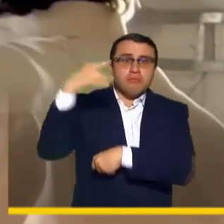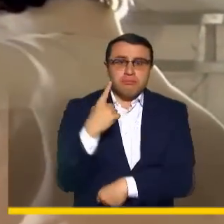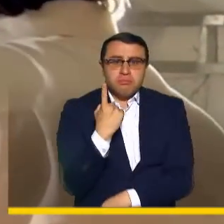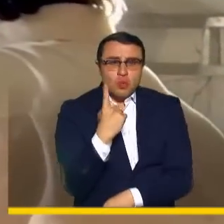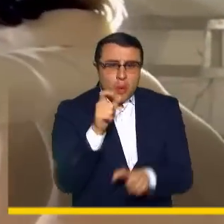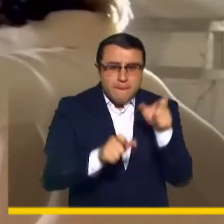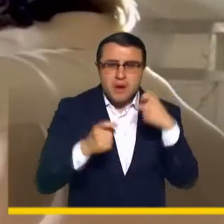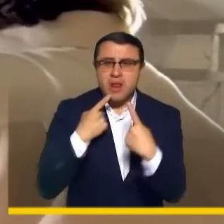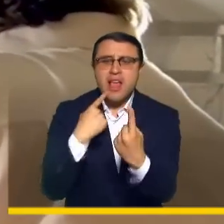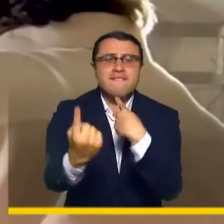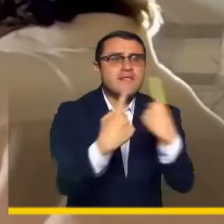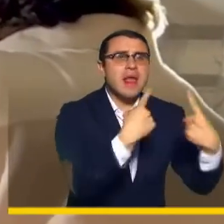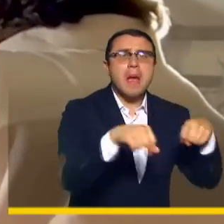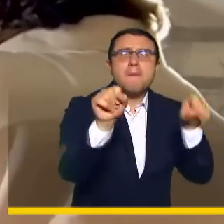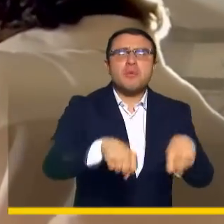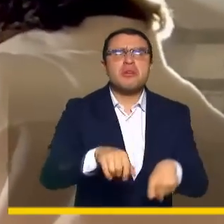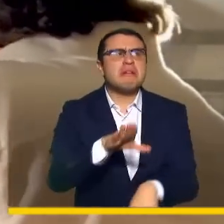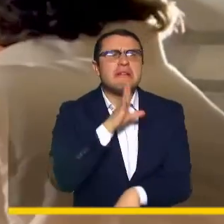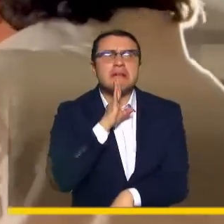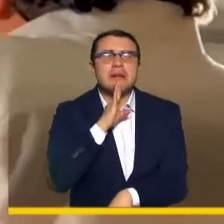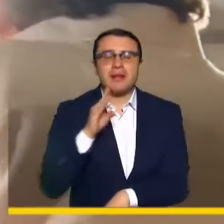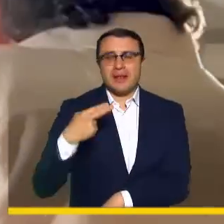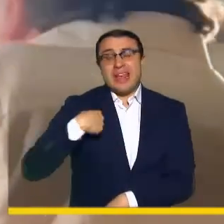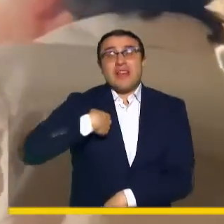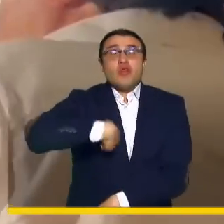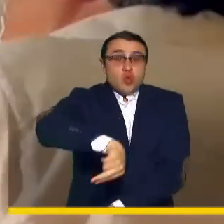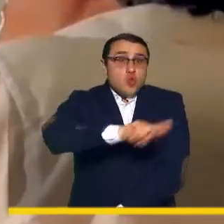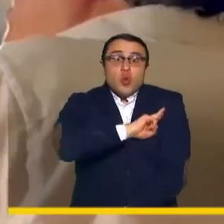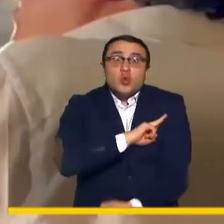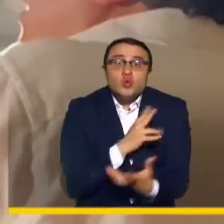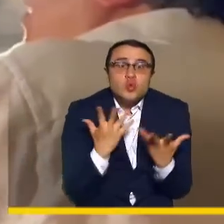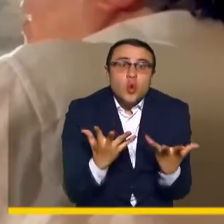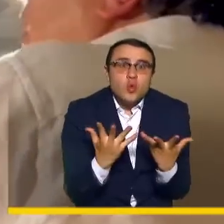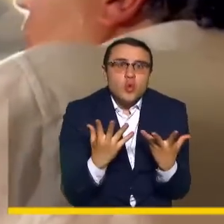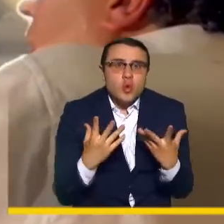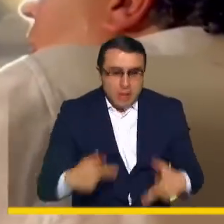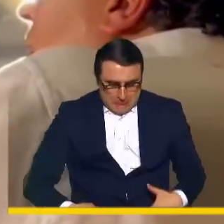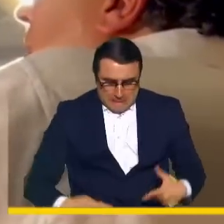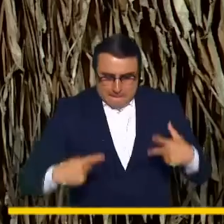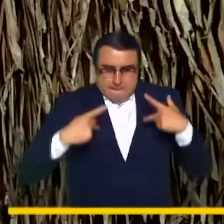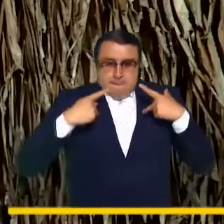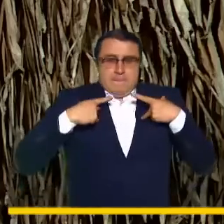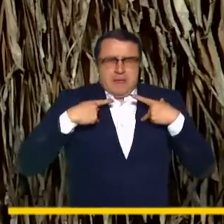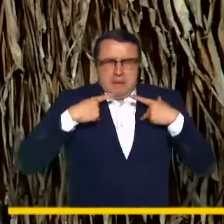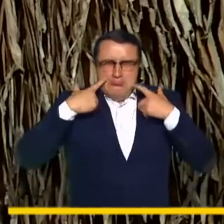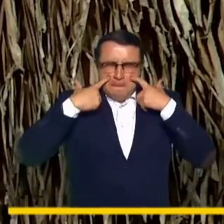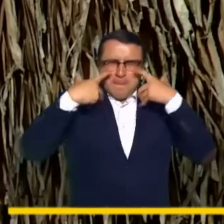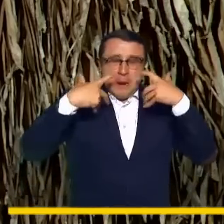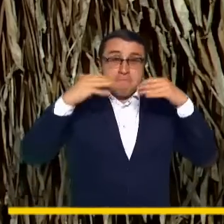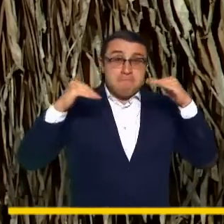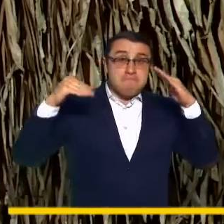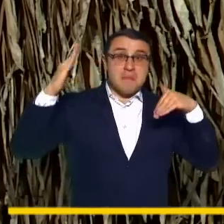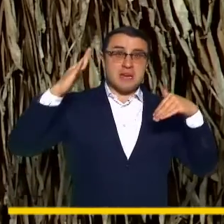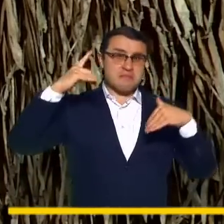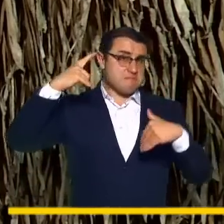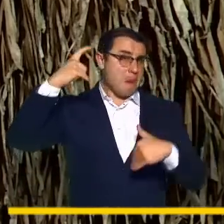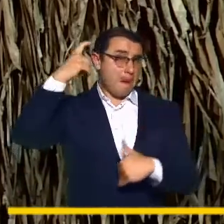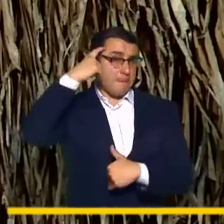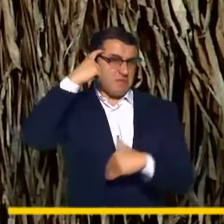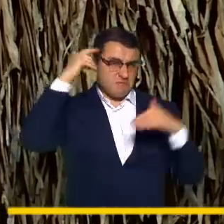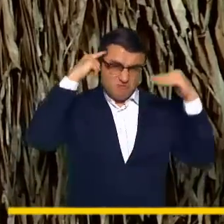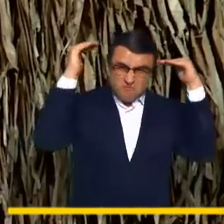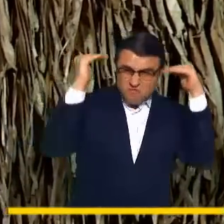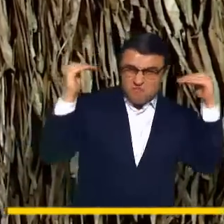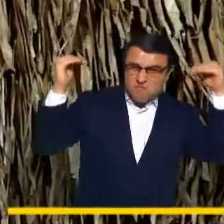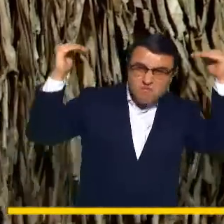somos nosotros. Somos lo máximo de la vida. el pensamiento, la inteligencia,